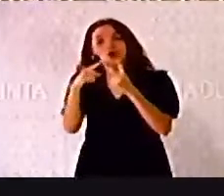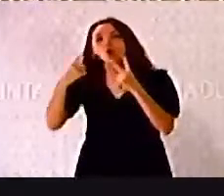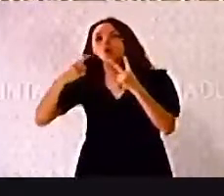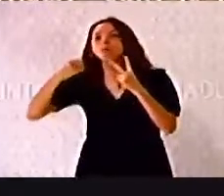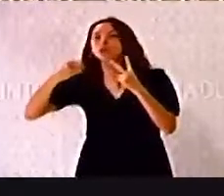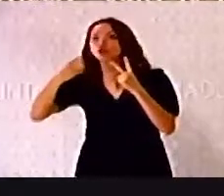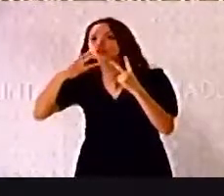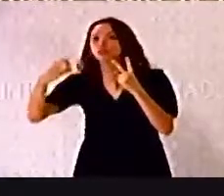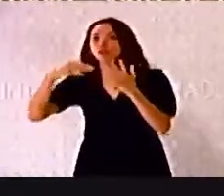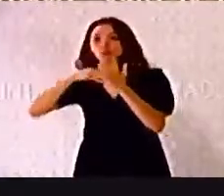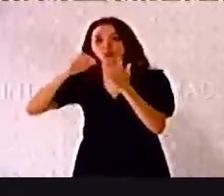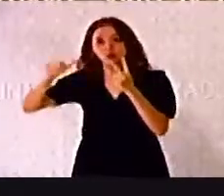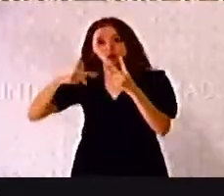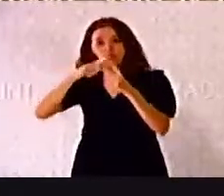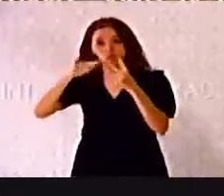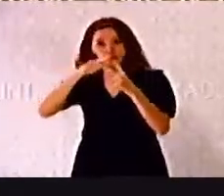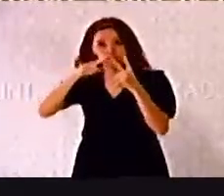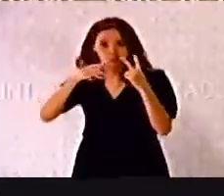1.300.000 euros.